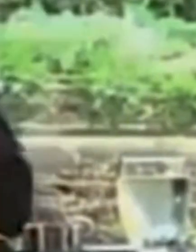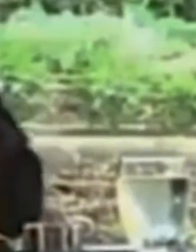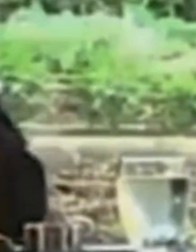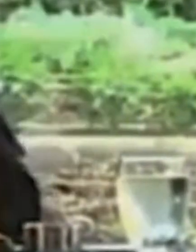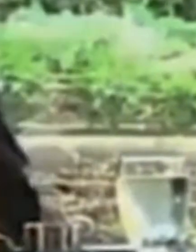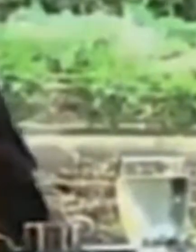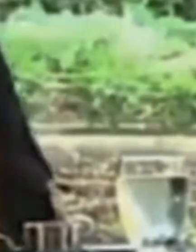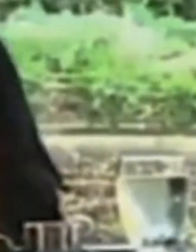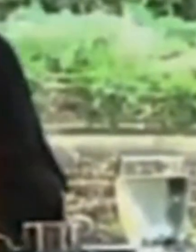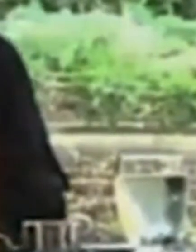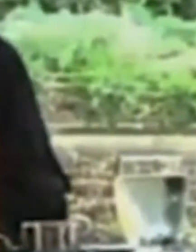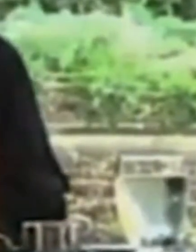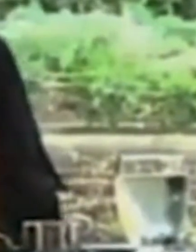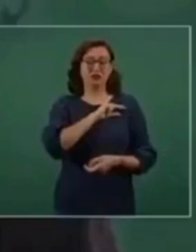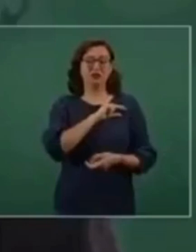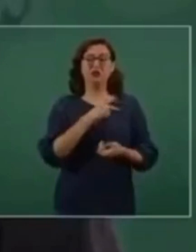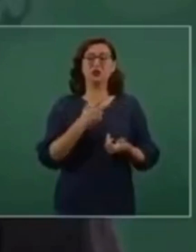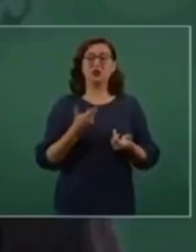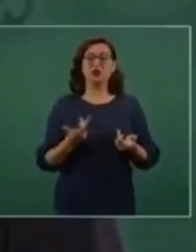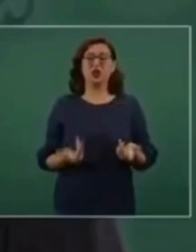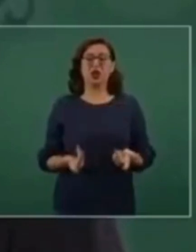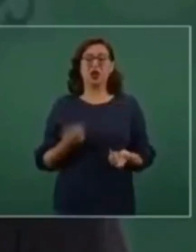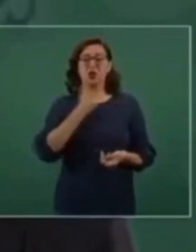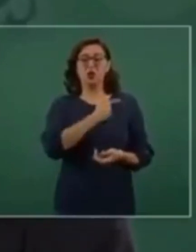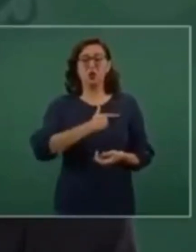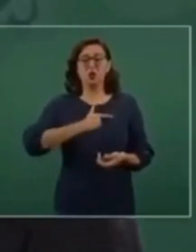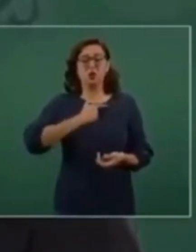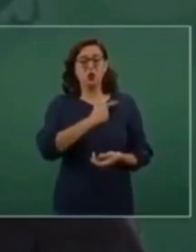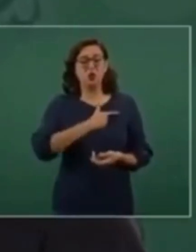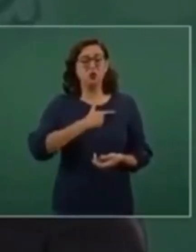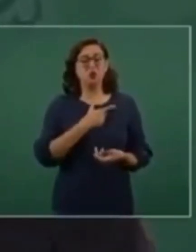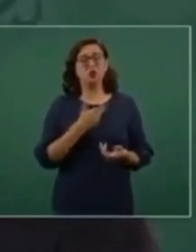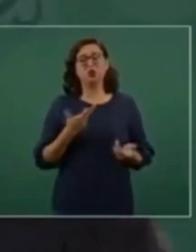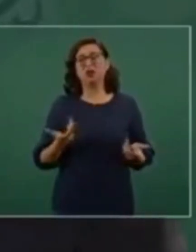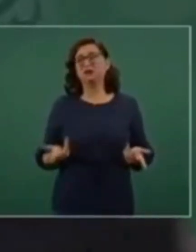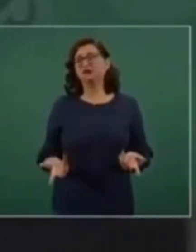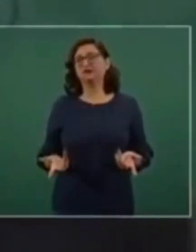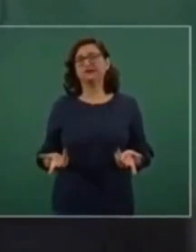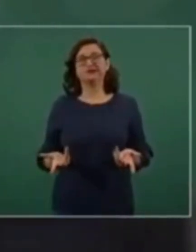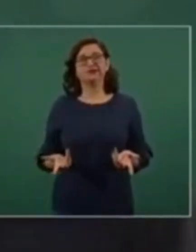ser pobres, fíjate, ¿no? Es una gran mentira. De la idea que yo considero